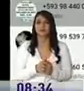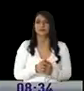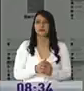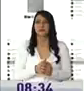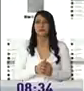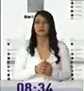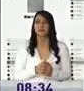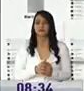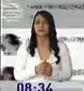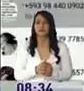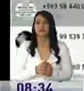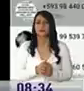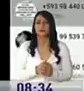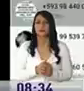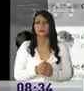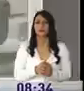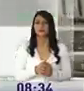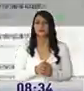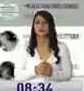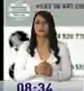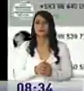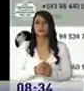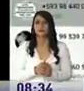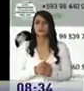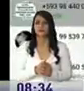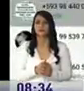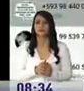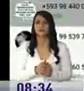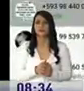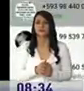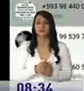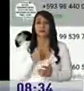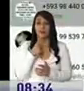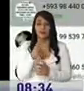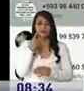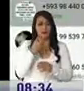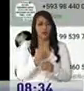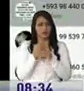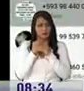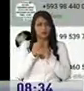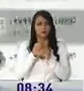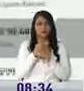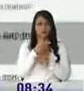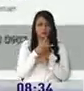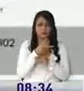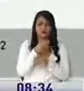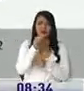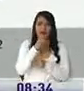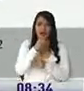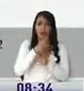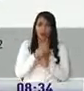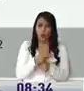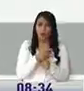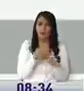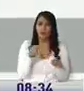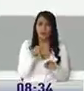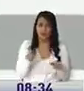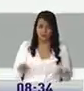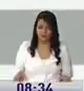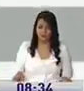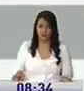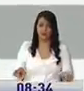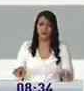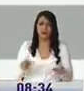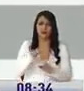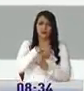ha por la se nos fue por acá a ver nos obligan a cuidar el agua porque no hacen ellos llegaron a validar una Vereda en el parque de la Armenia